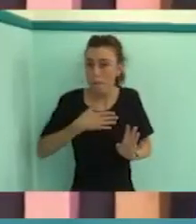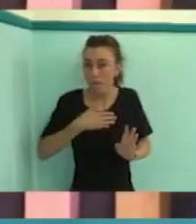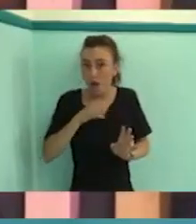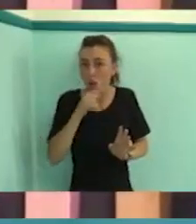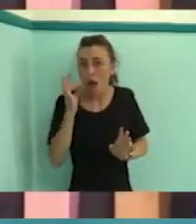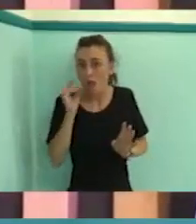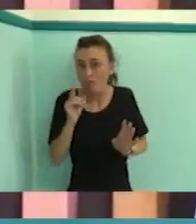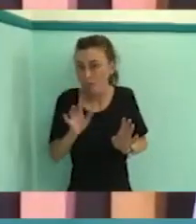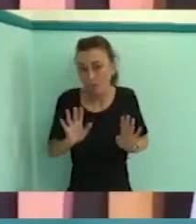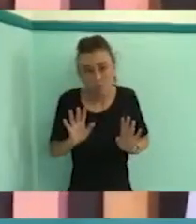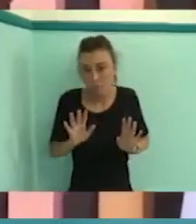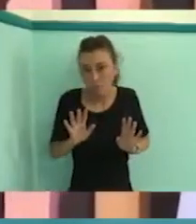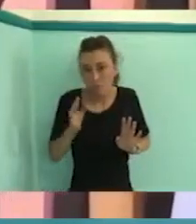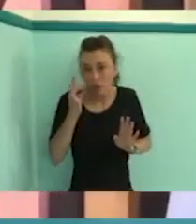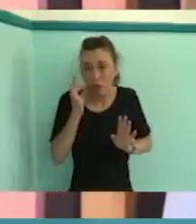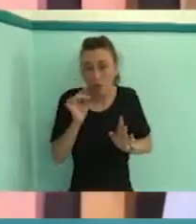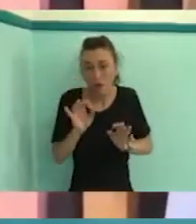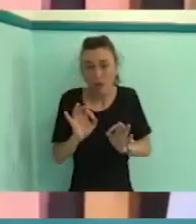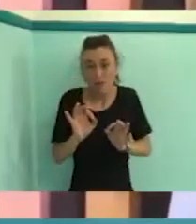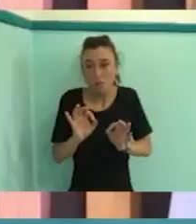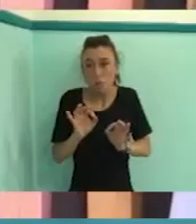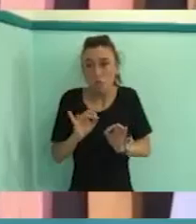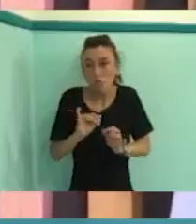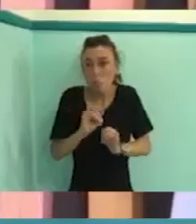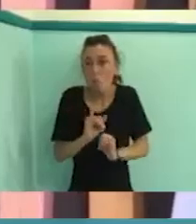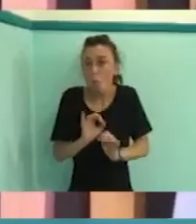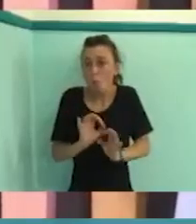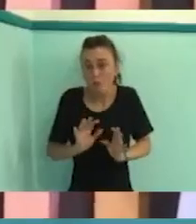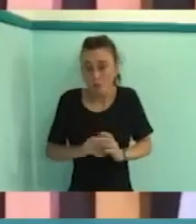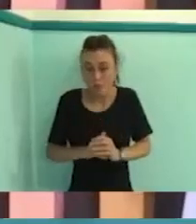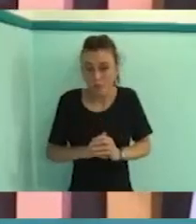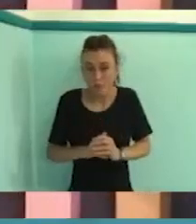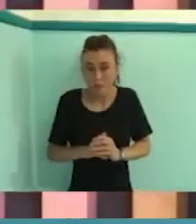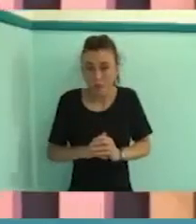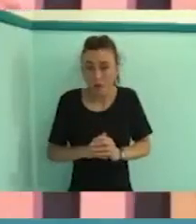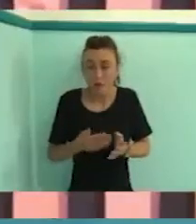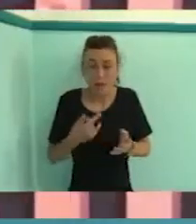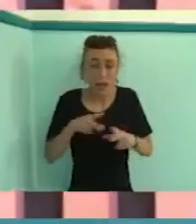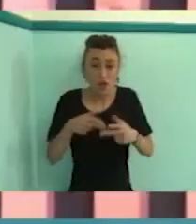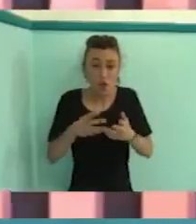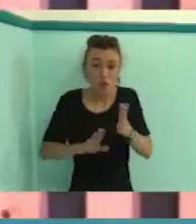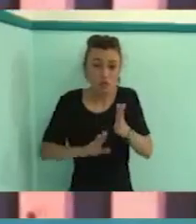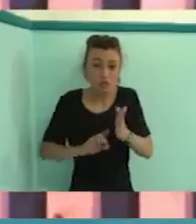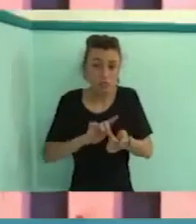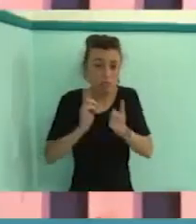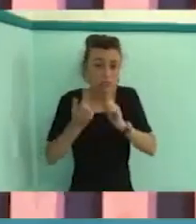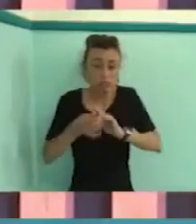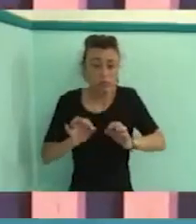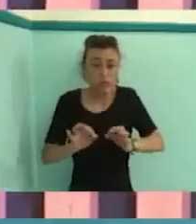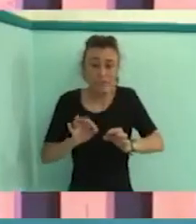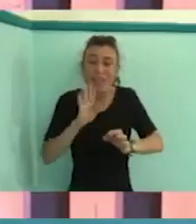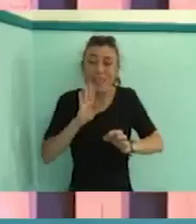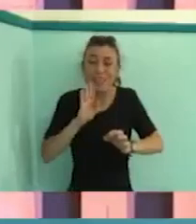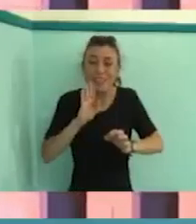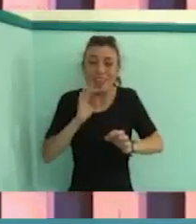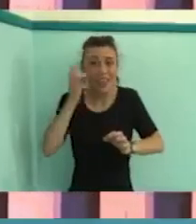No cómo ha ido cambiando y evolucionando la sociedad y al final para mí todo parte de la misma idea que es la de este centro lo que